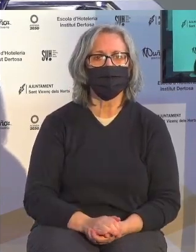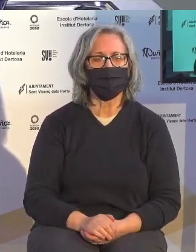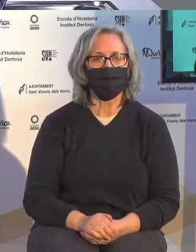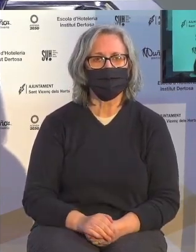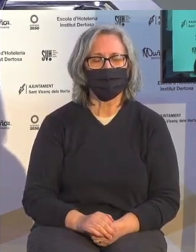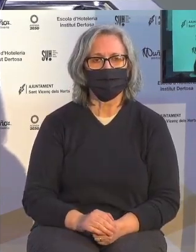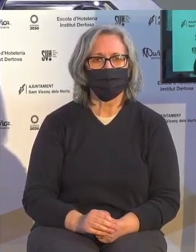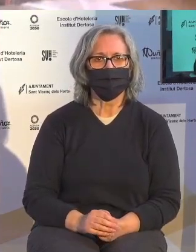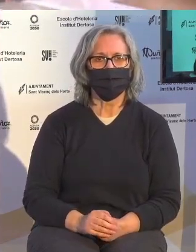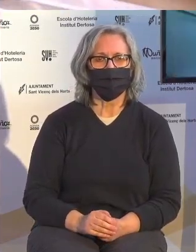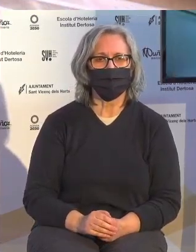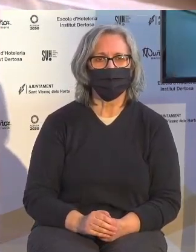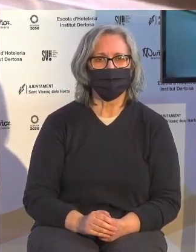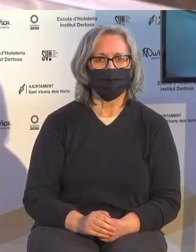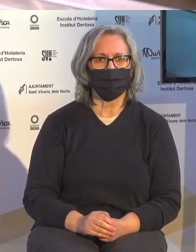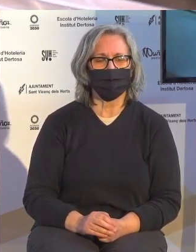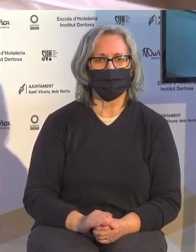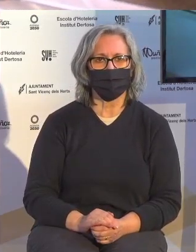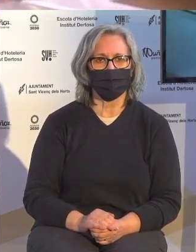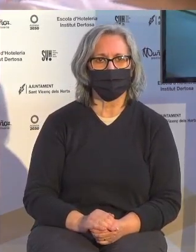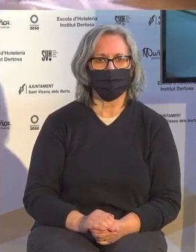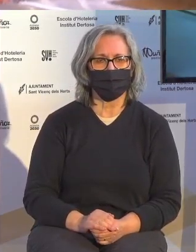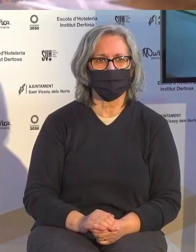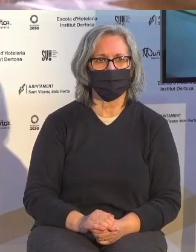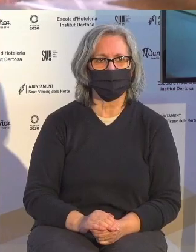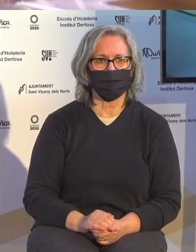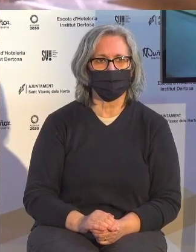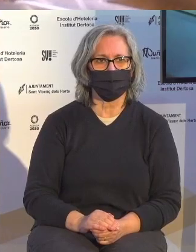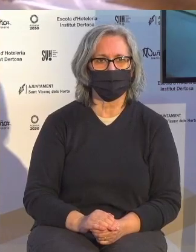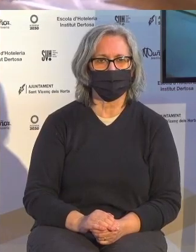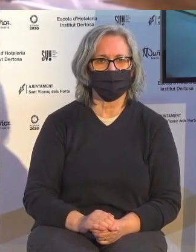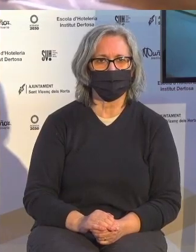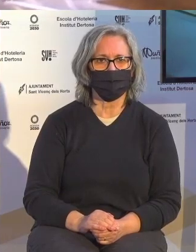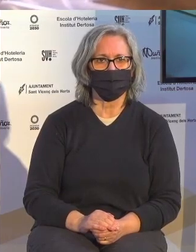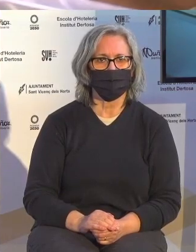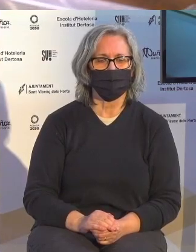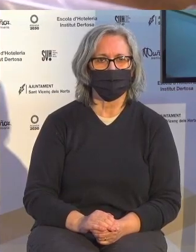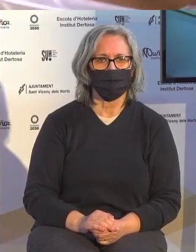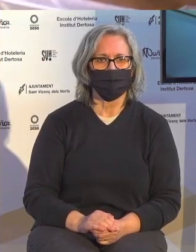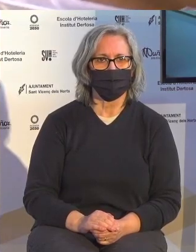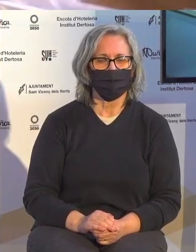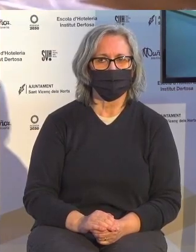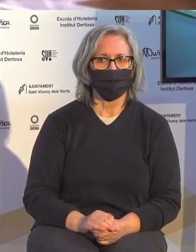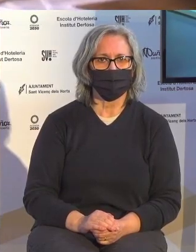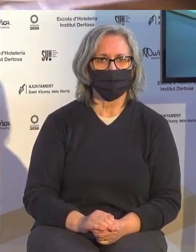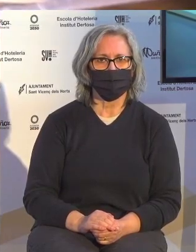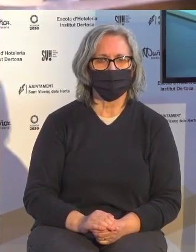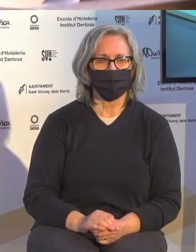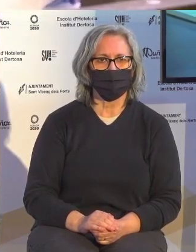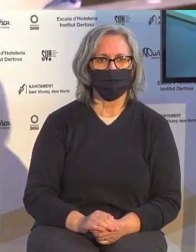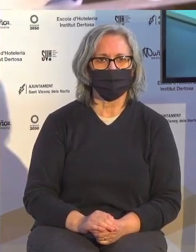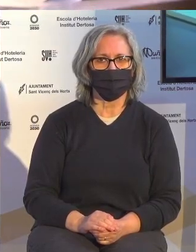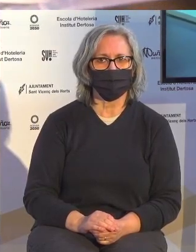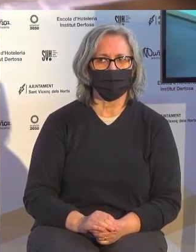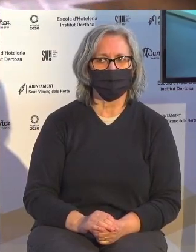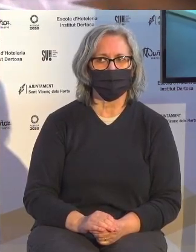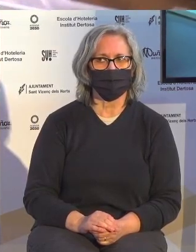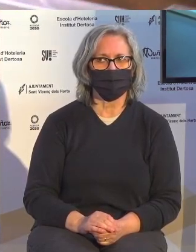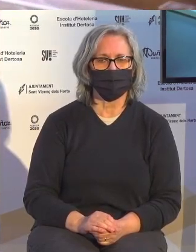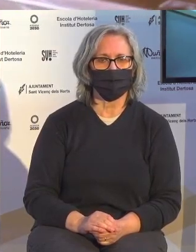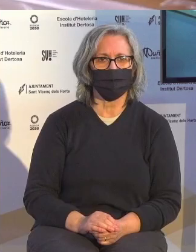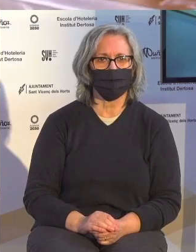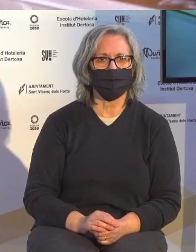la textura del del relato está perfecta es es increíble principalmente cuando estás